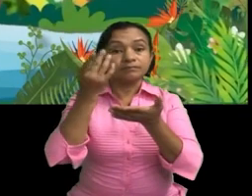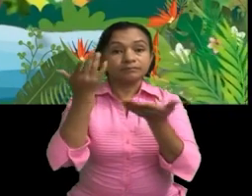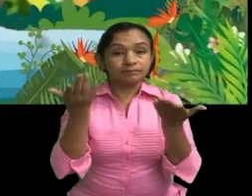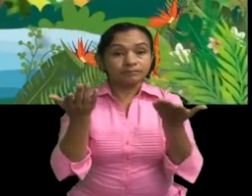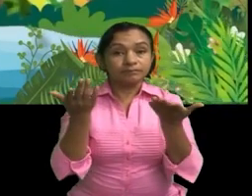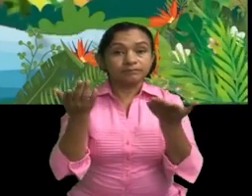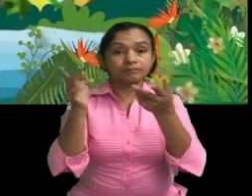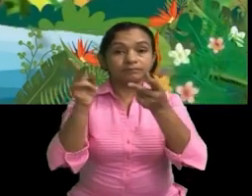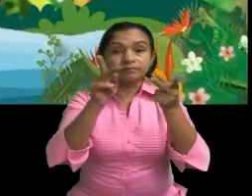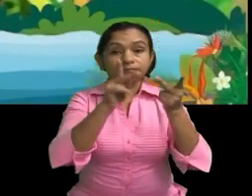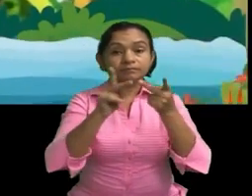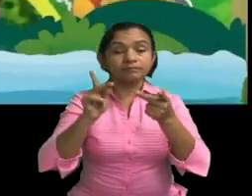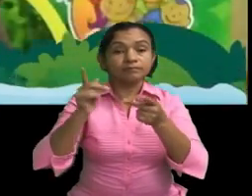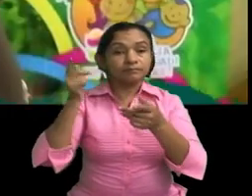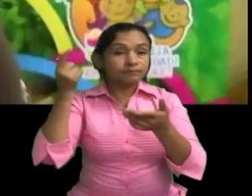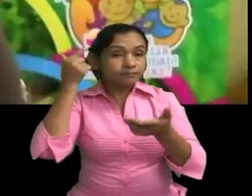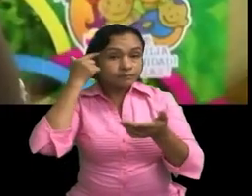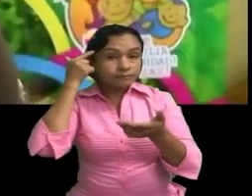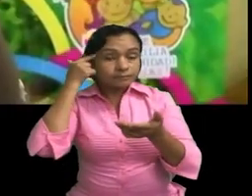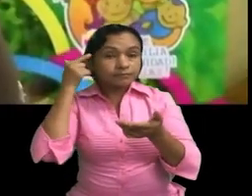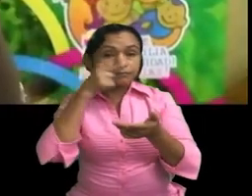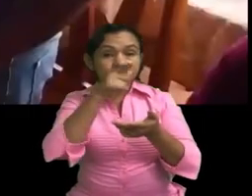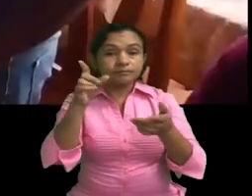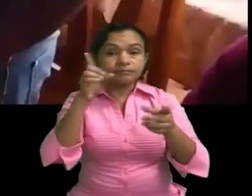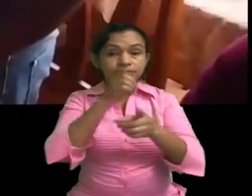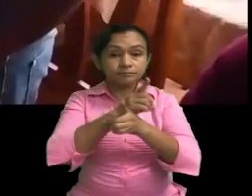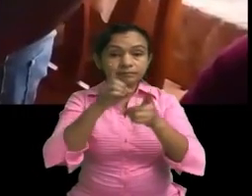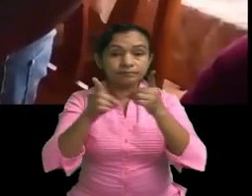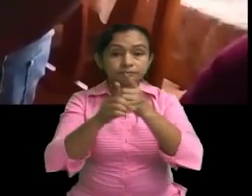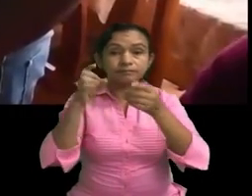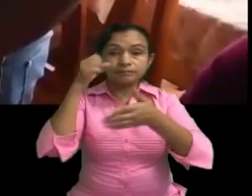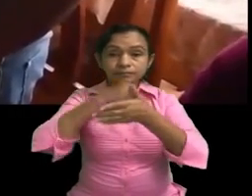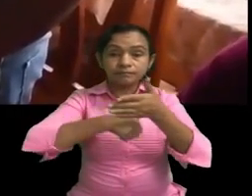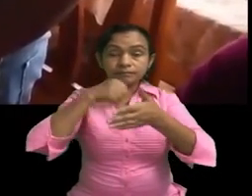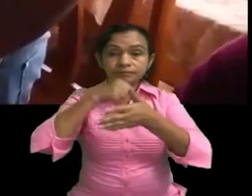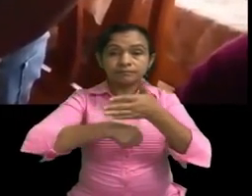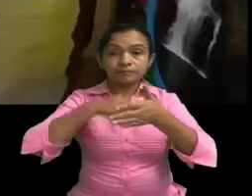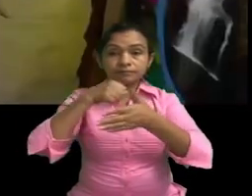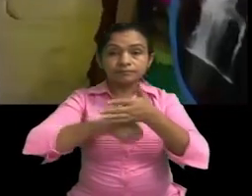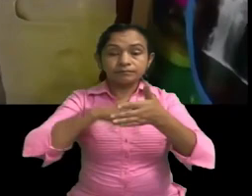los protagonistas consideran que debe continuarse fortaleciendo